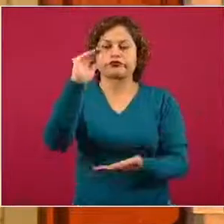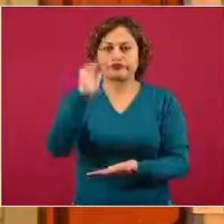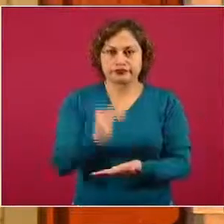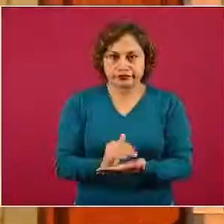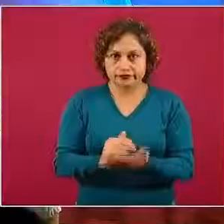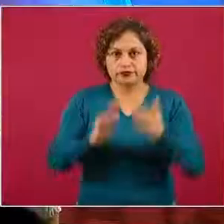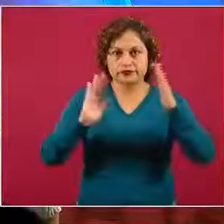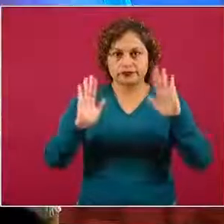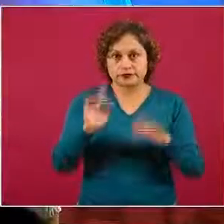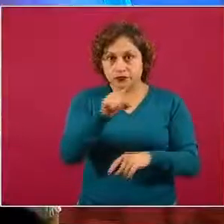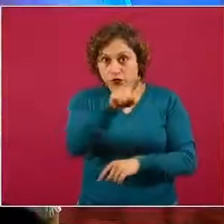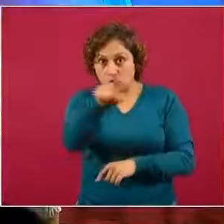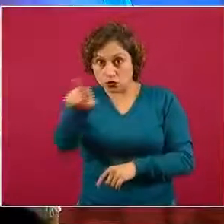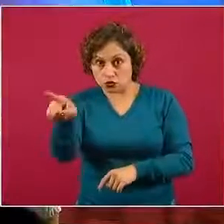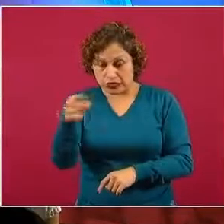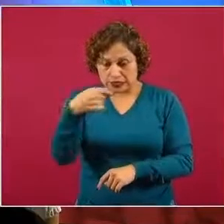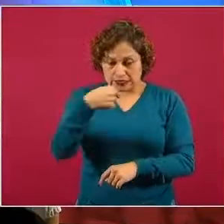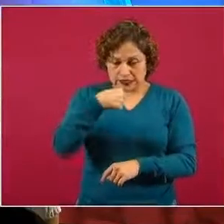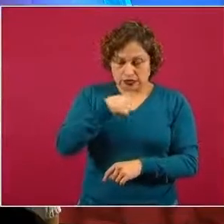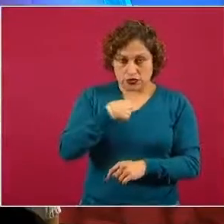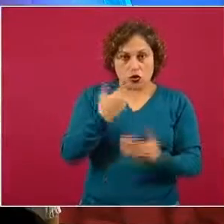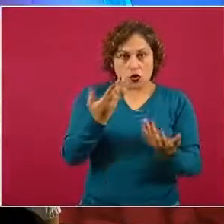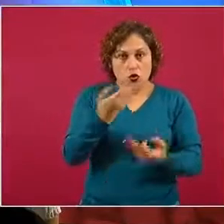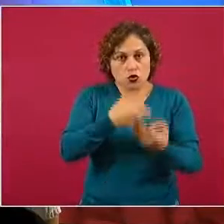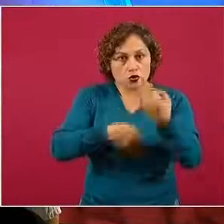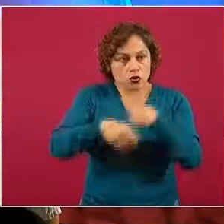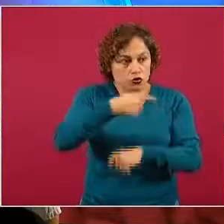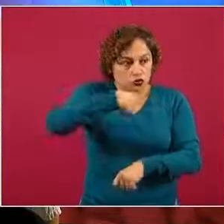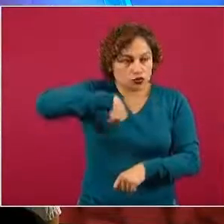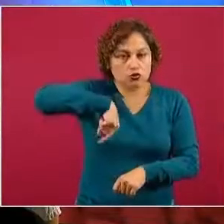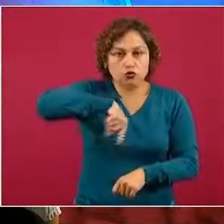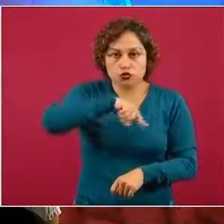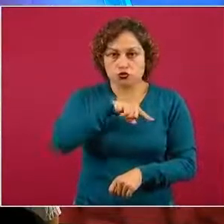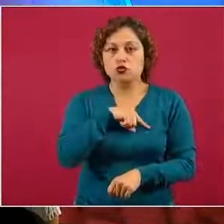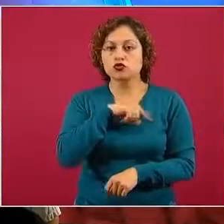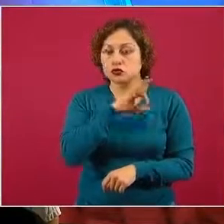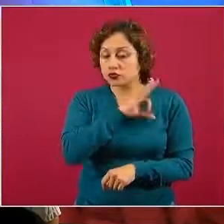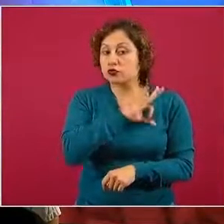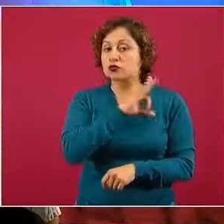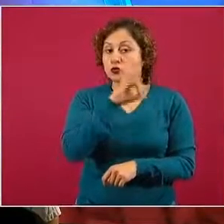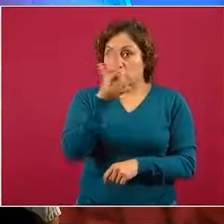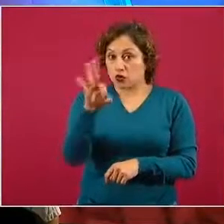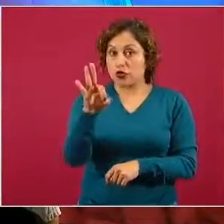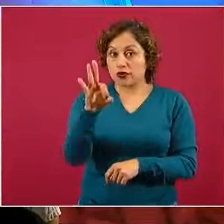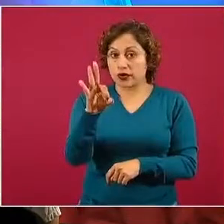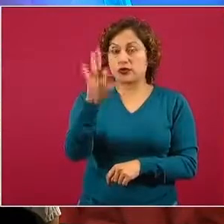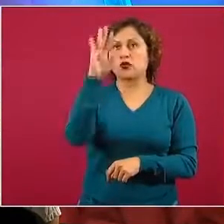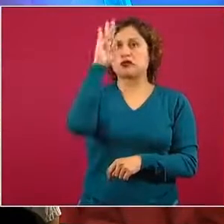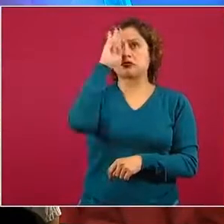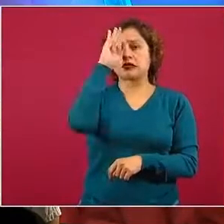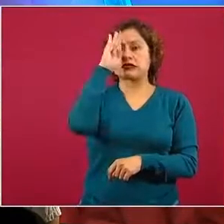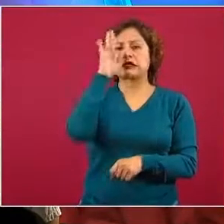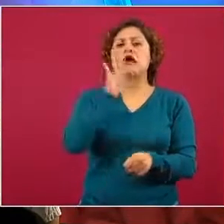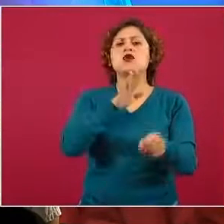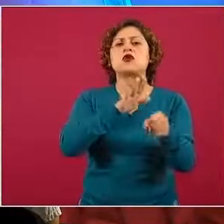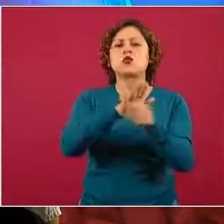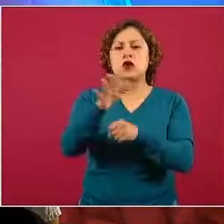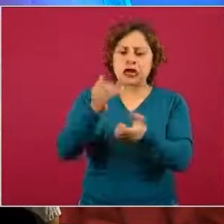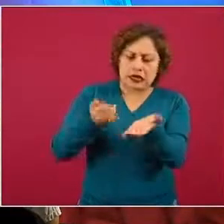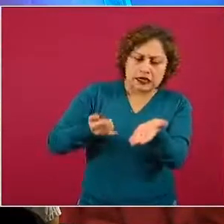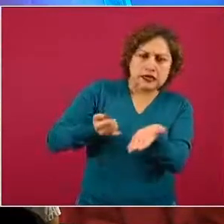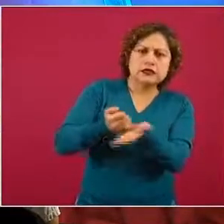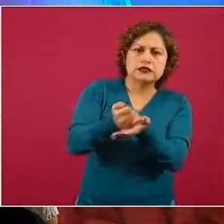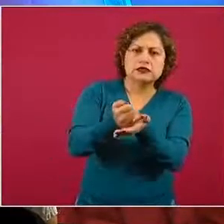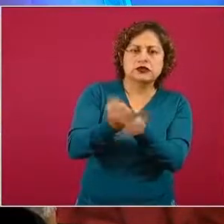Ustedes, yo, es decir, nosotros todos, podemos, por ejemplo, tomar la decisión de quedarnos en